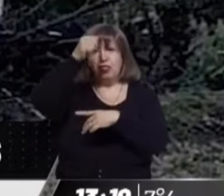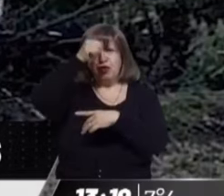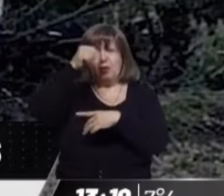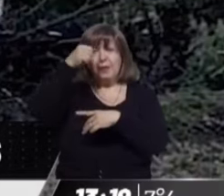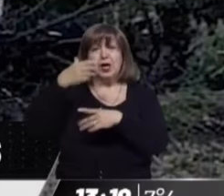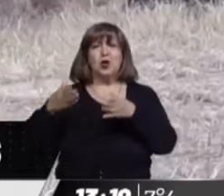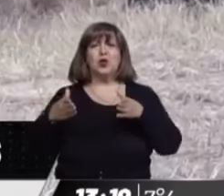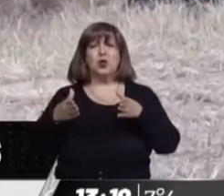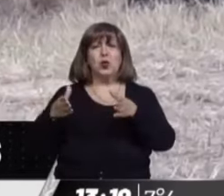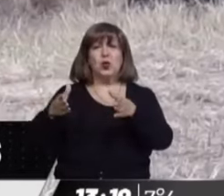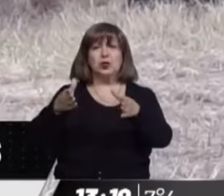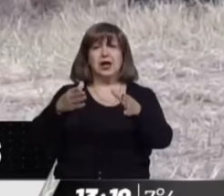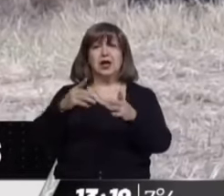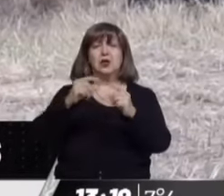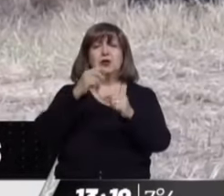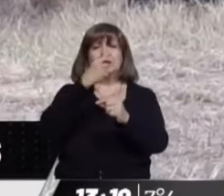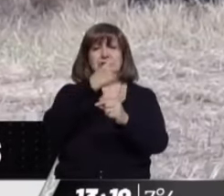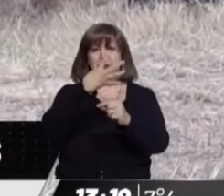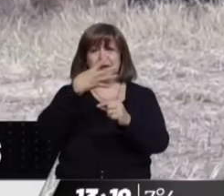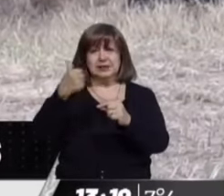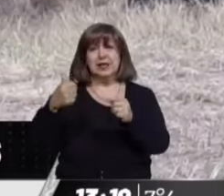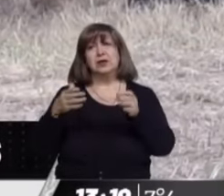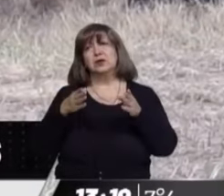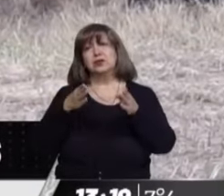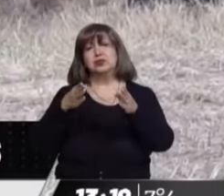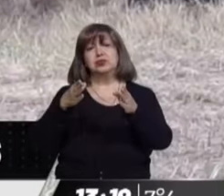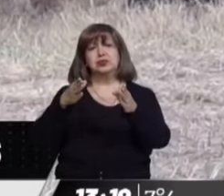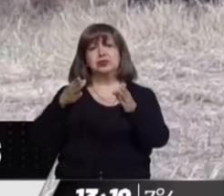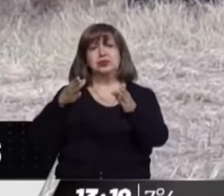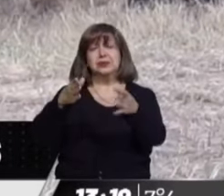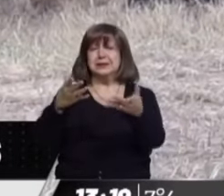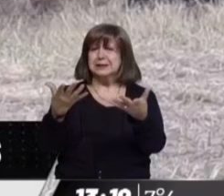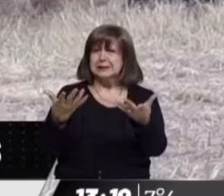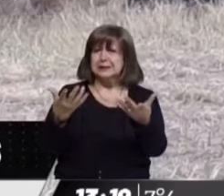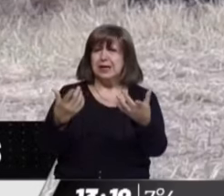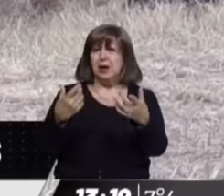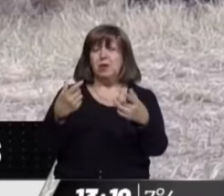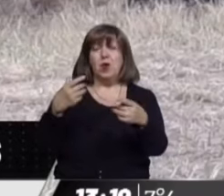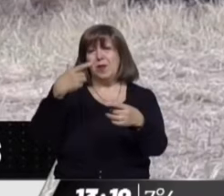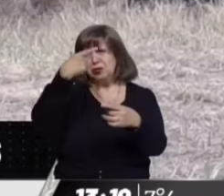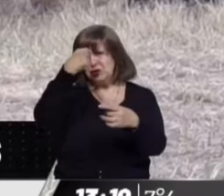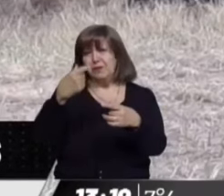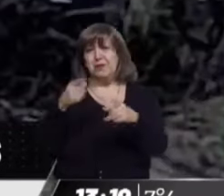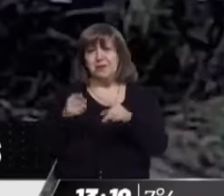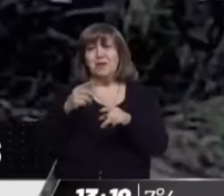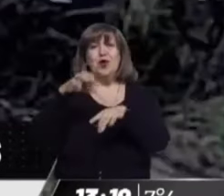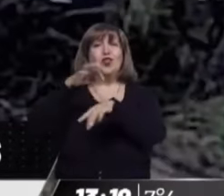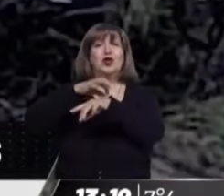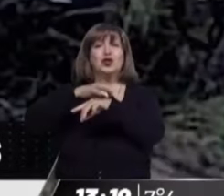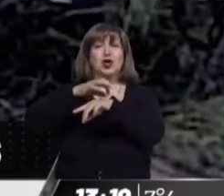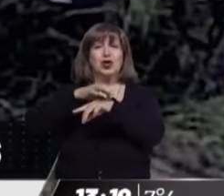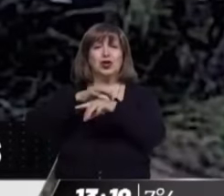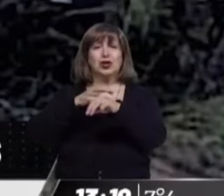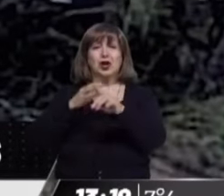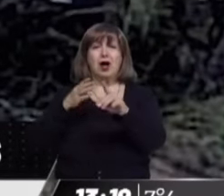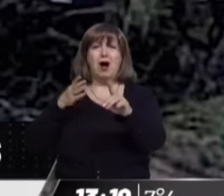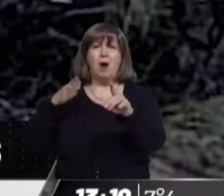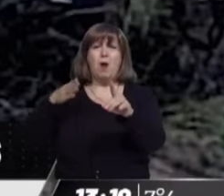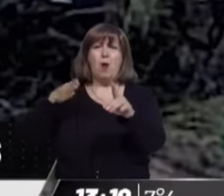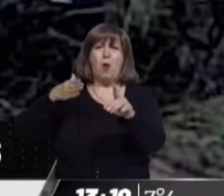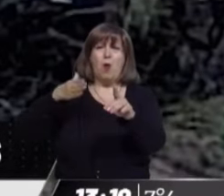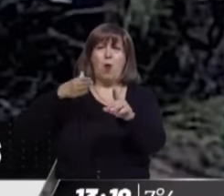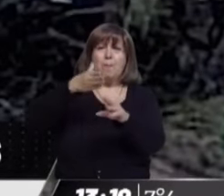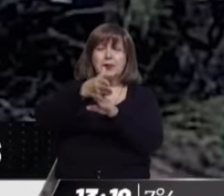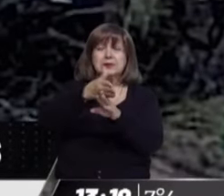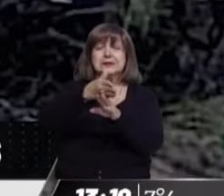en la ruta 146 terminó con su vida tras este accidente que se está investigando Cuáles fueron las